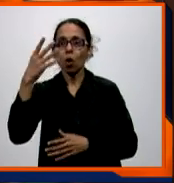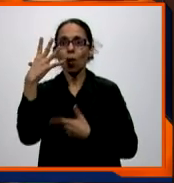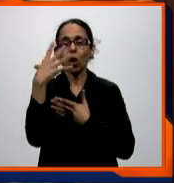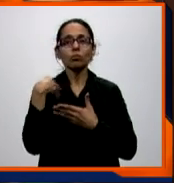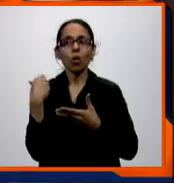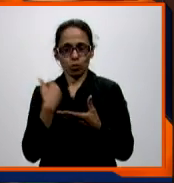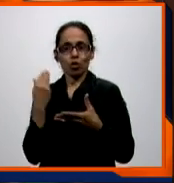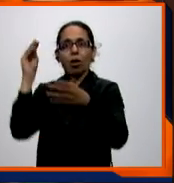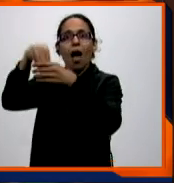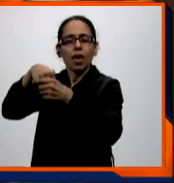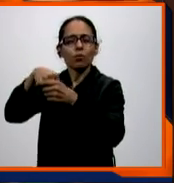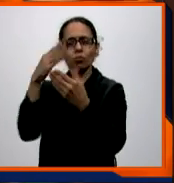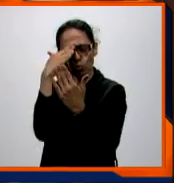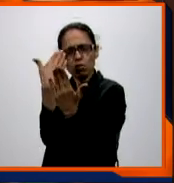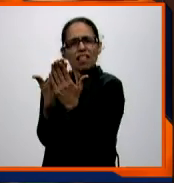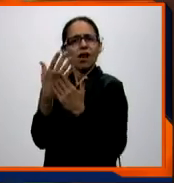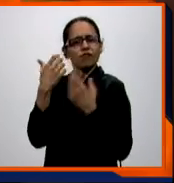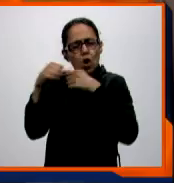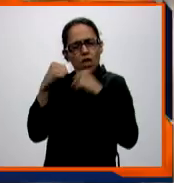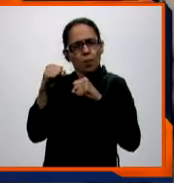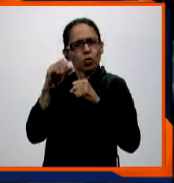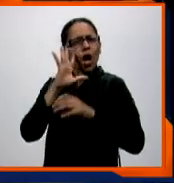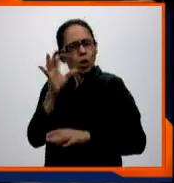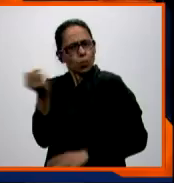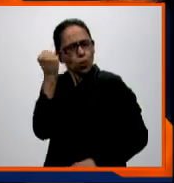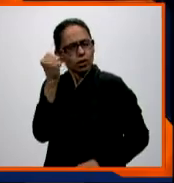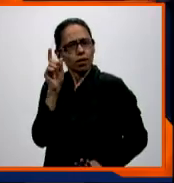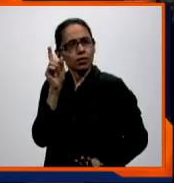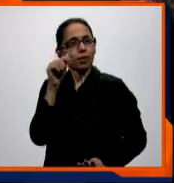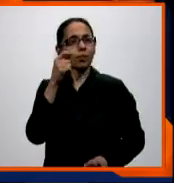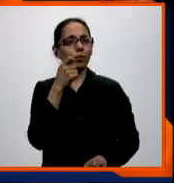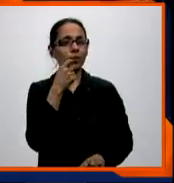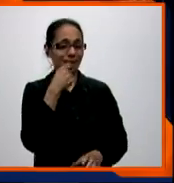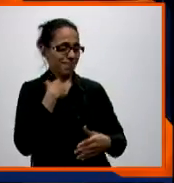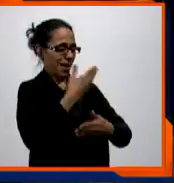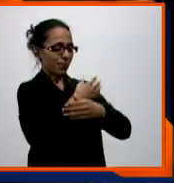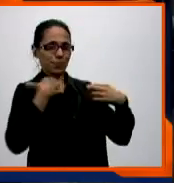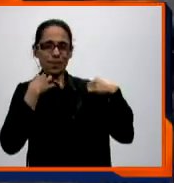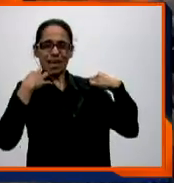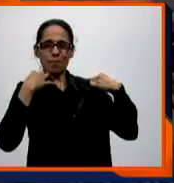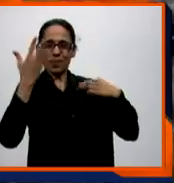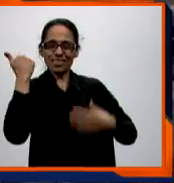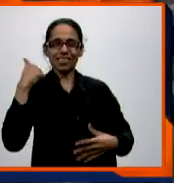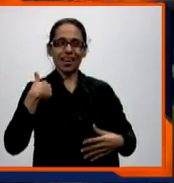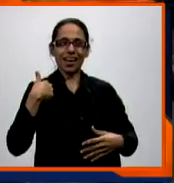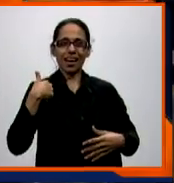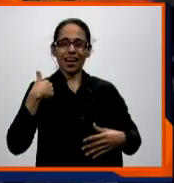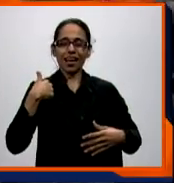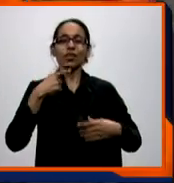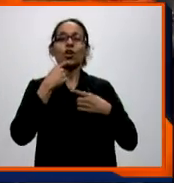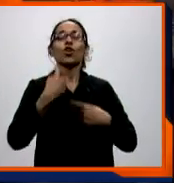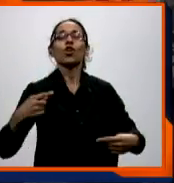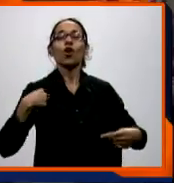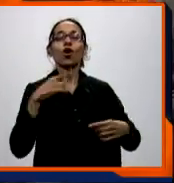buen desafío deportivo y aspirar a algo importante. Esta es la camisa que nos hicimos un día del color de